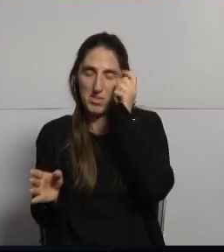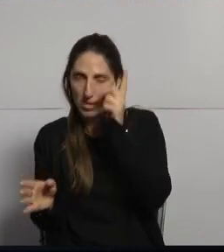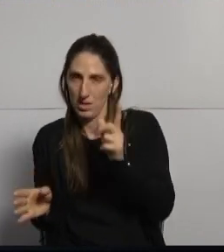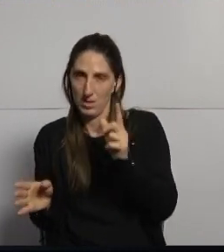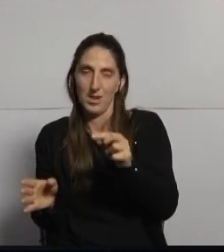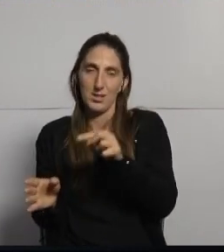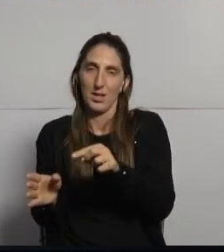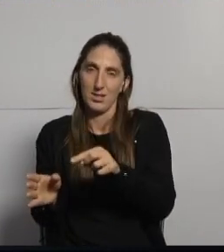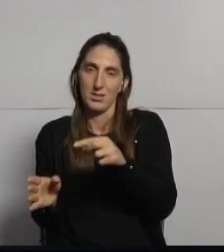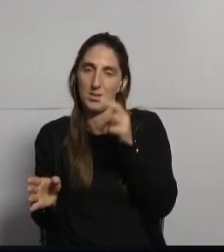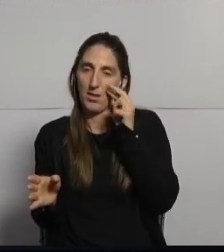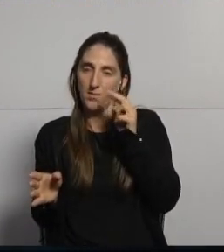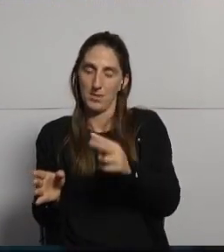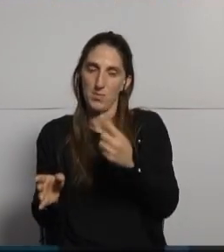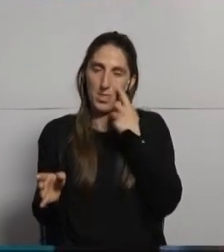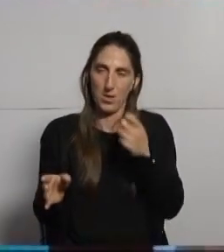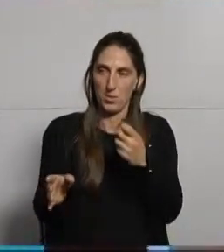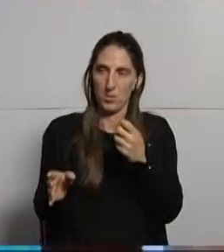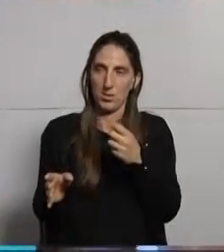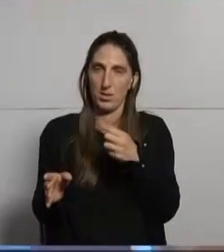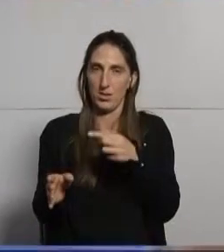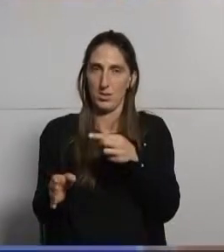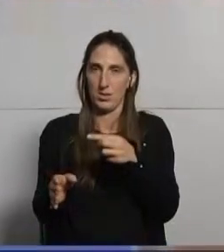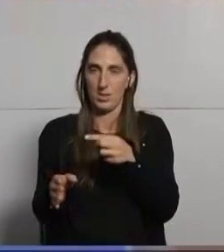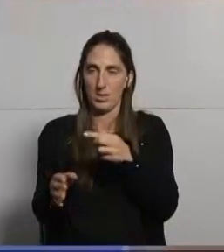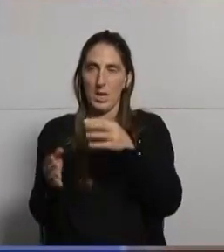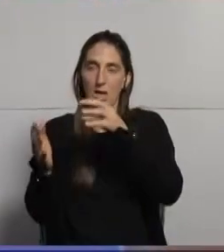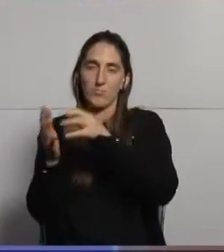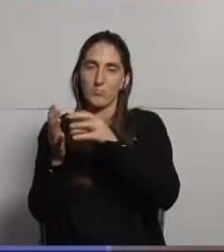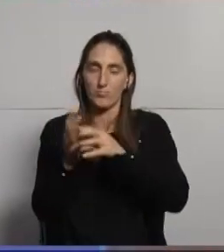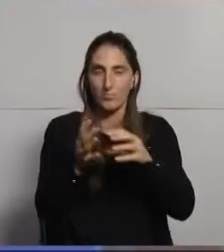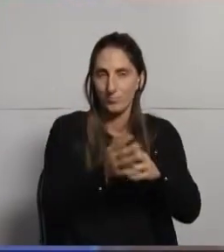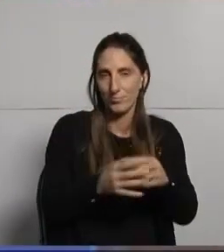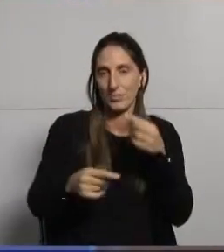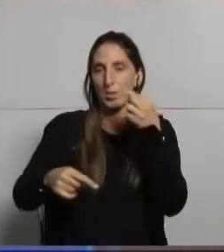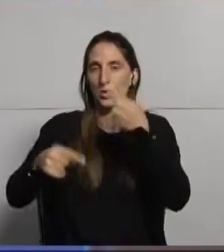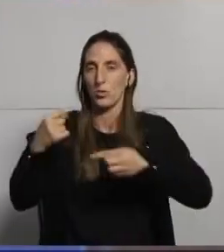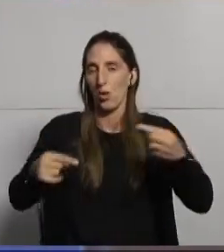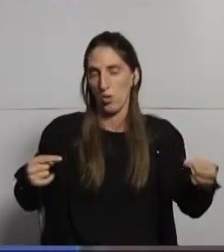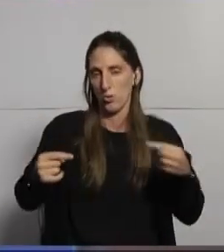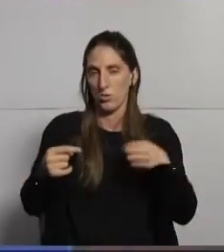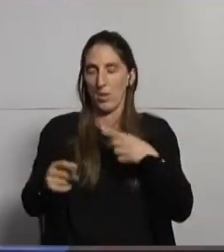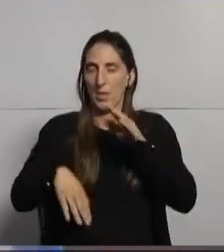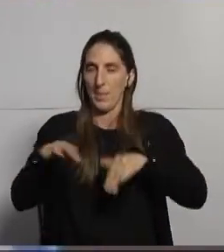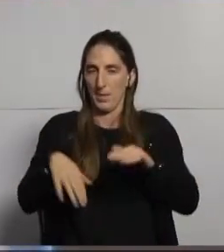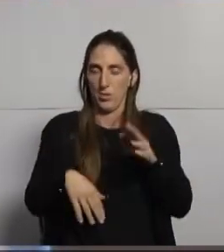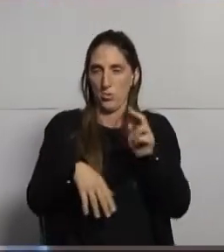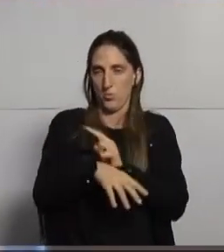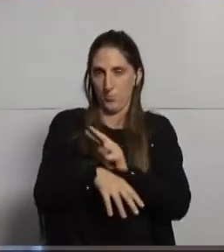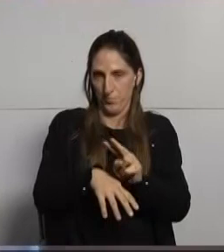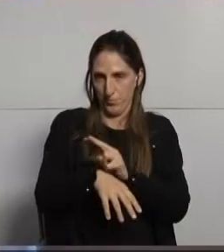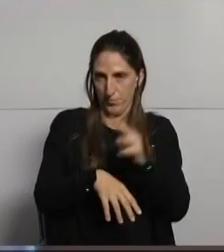inteligencia, donde vamos viendo e identificando los famosos patrones de comportamiento según lo que estamos monitoreando. Por